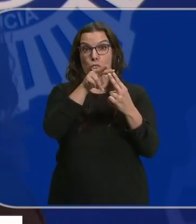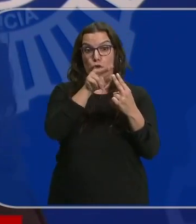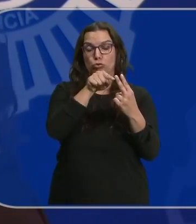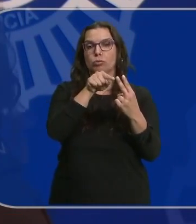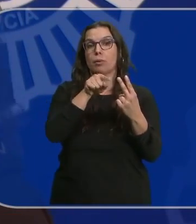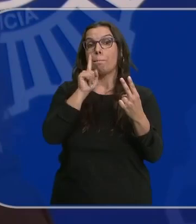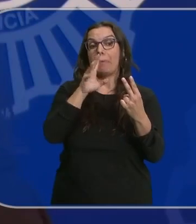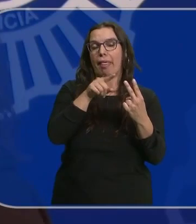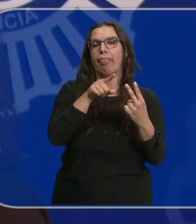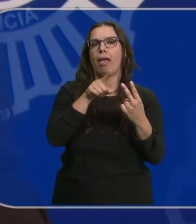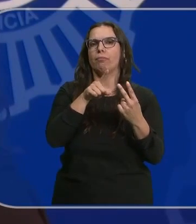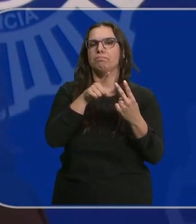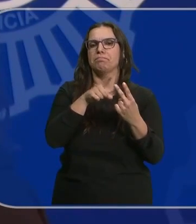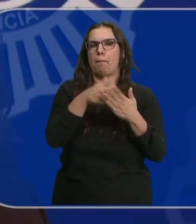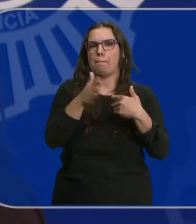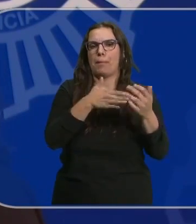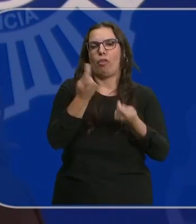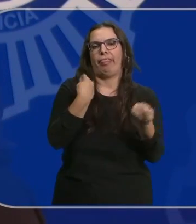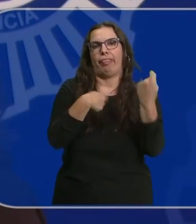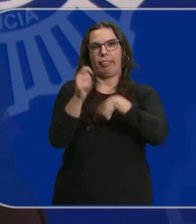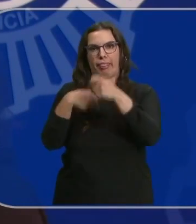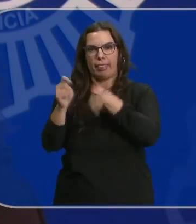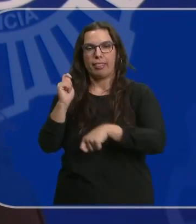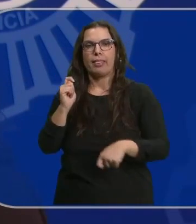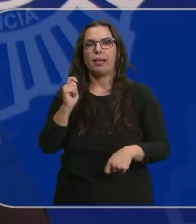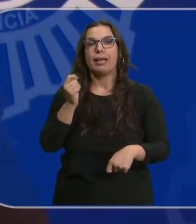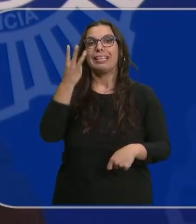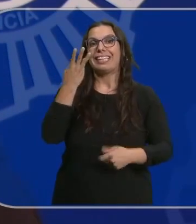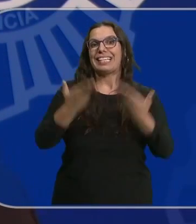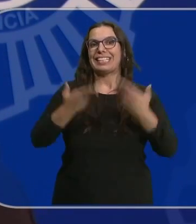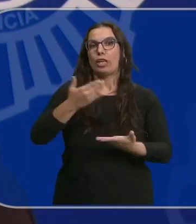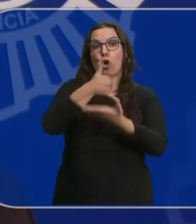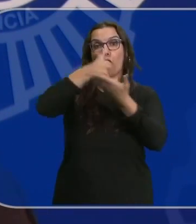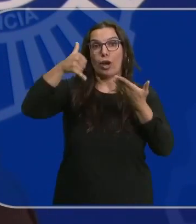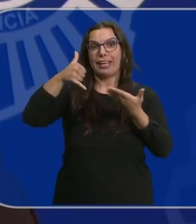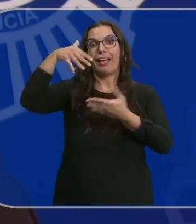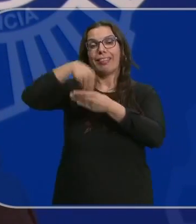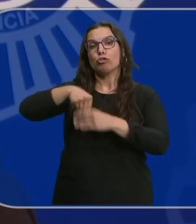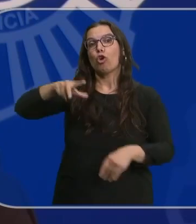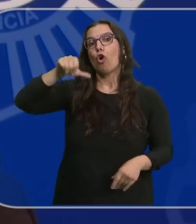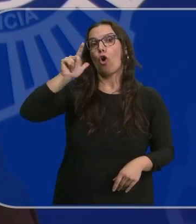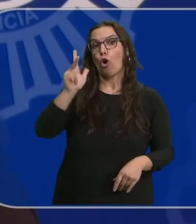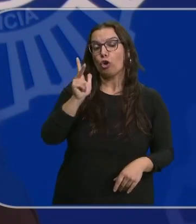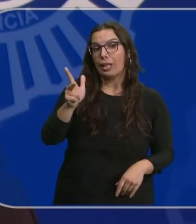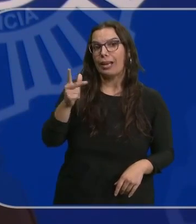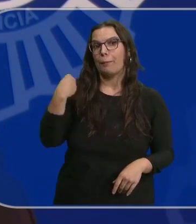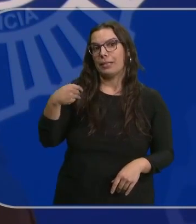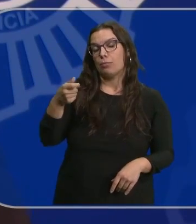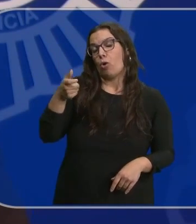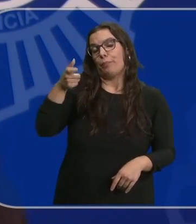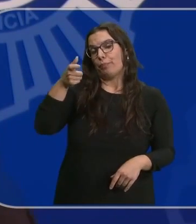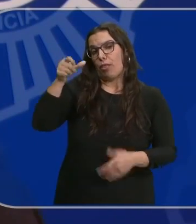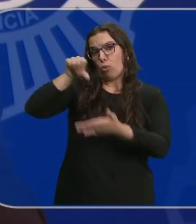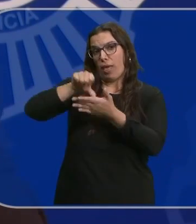podrían haber estado involucrados en la venta de 3 kilos de cocaína en un hotel de Cagliari,